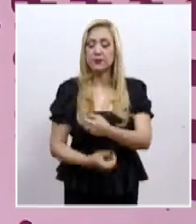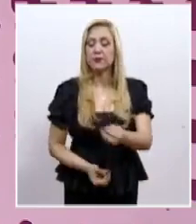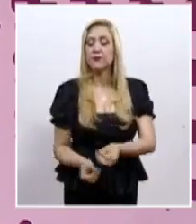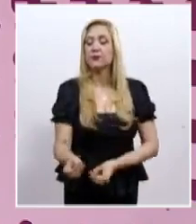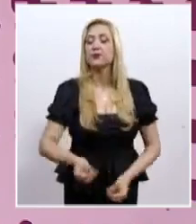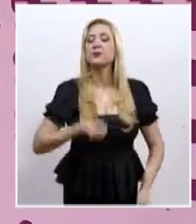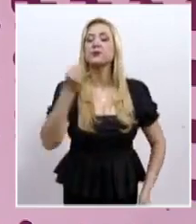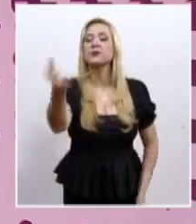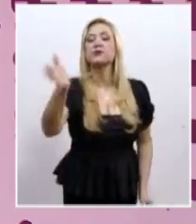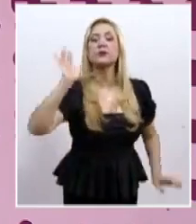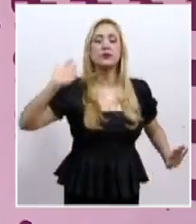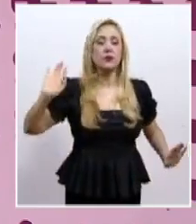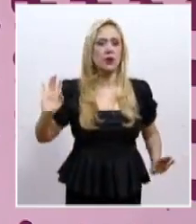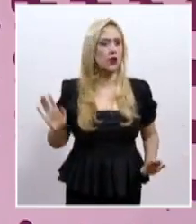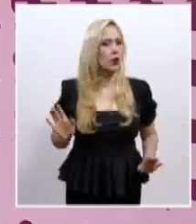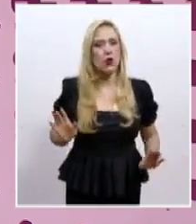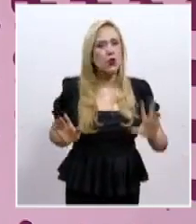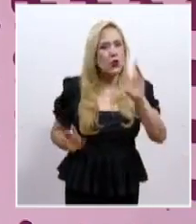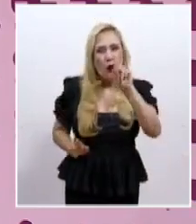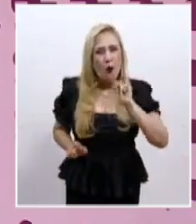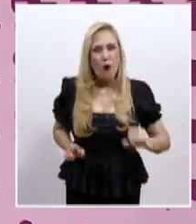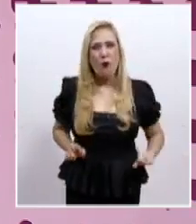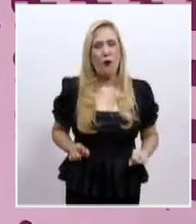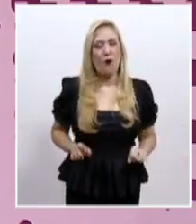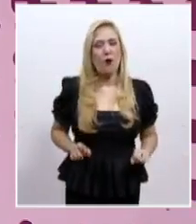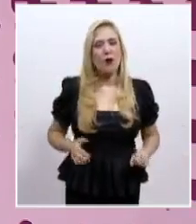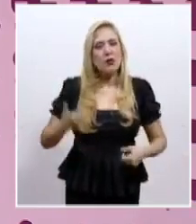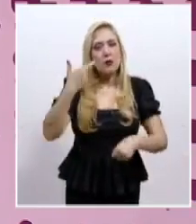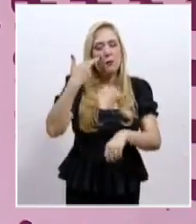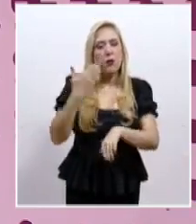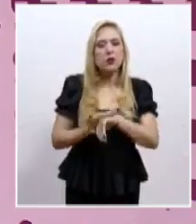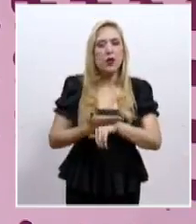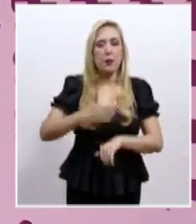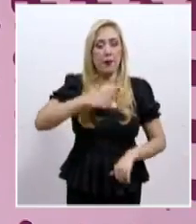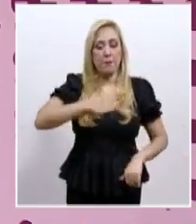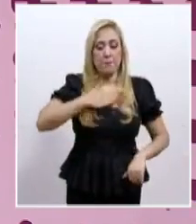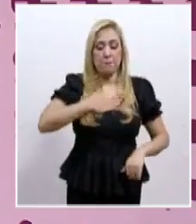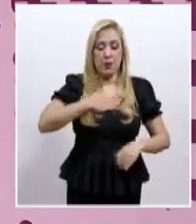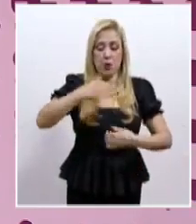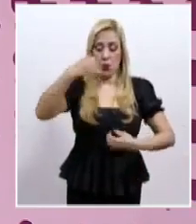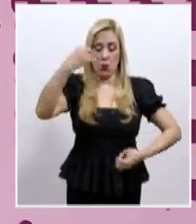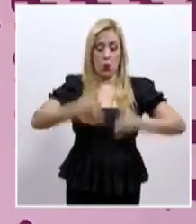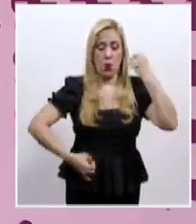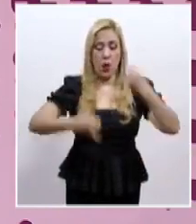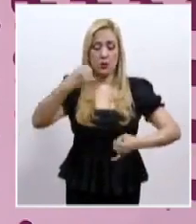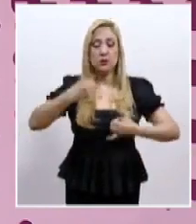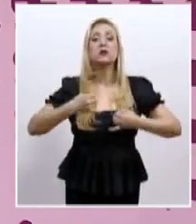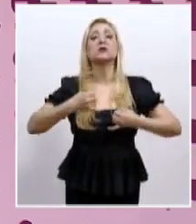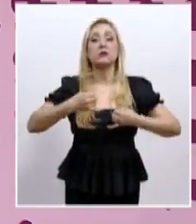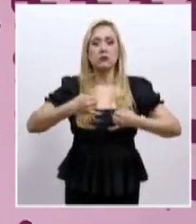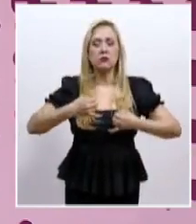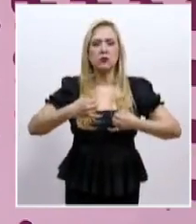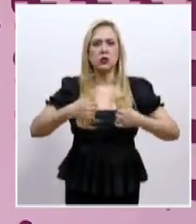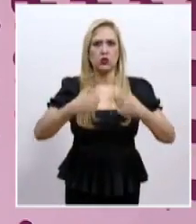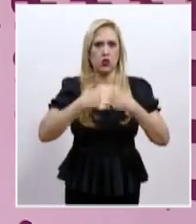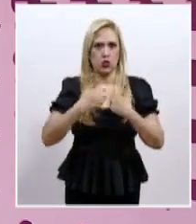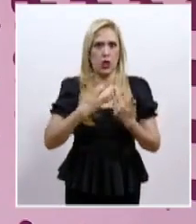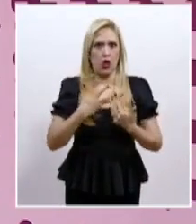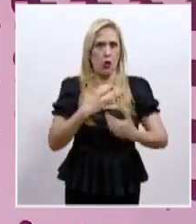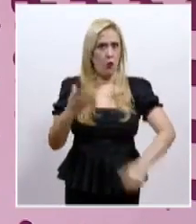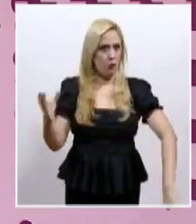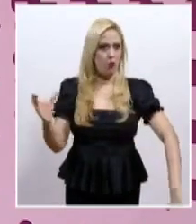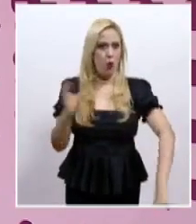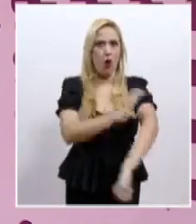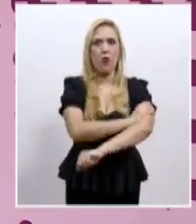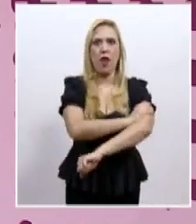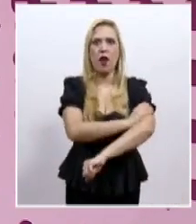yo te doy el derecho, ¿no? Sino si hay una responsabilidad de los órganos jurisdiccionales como un poder del Estado